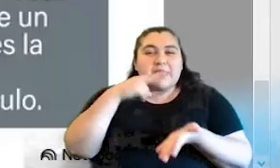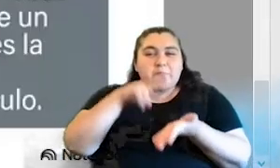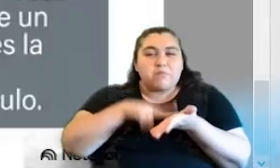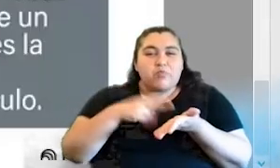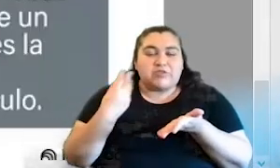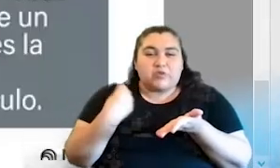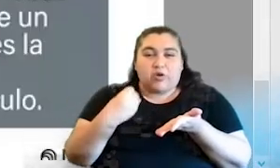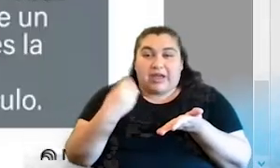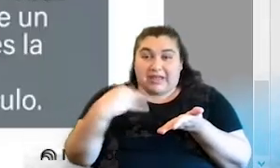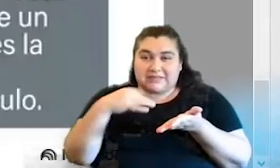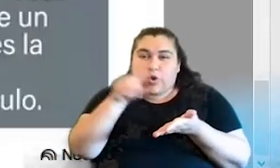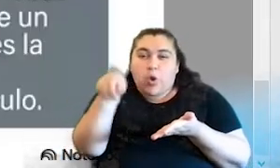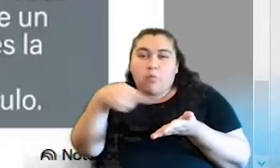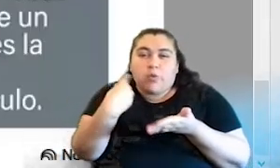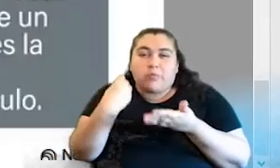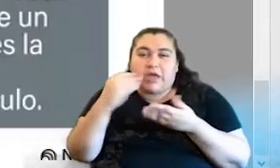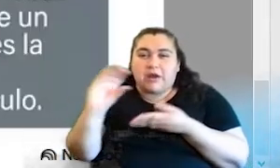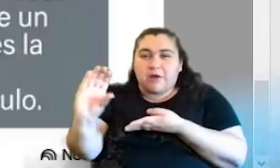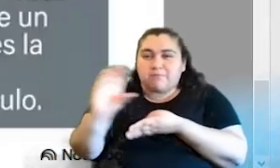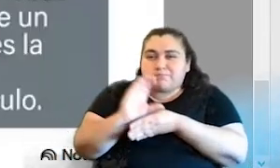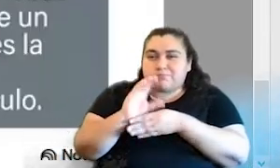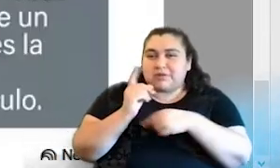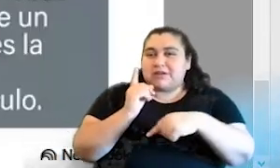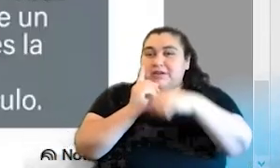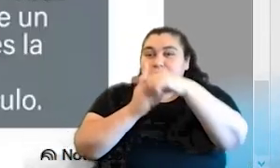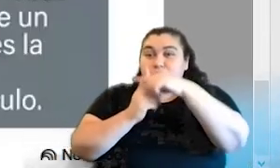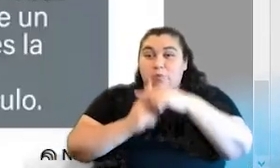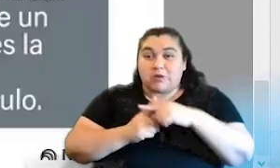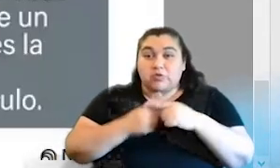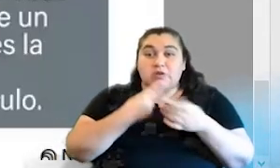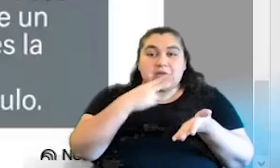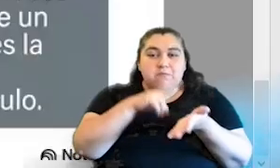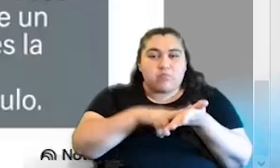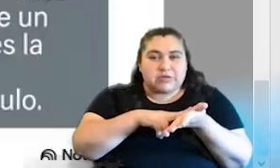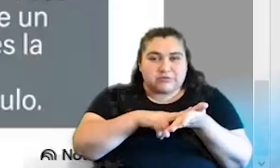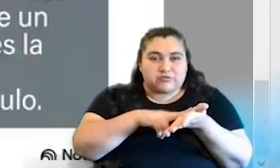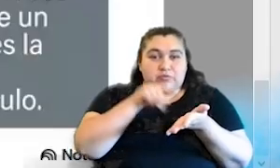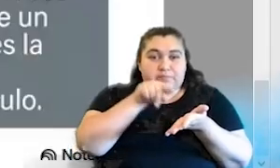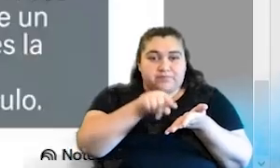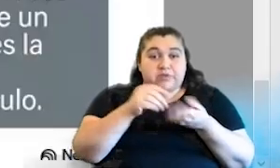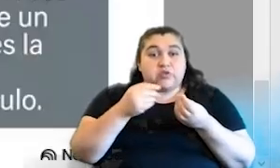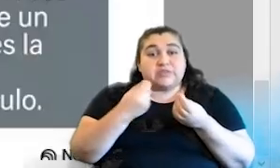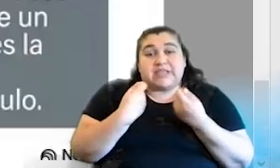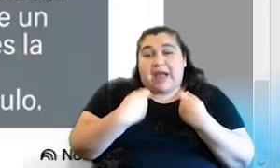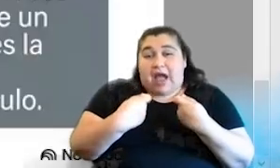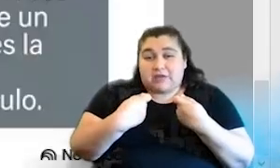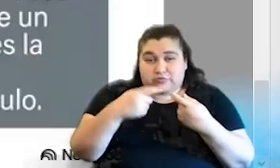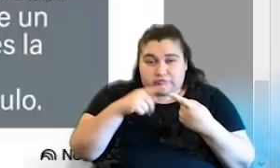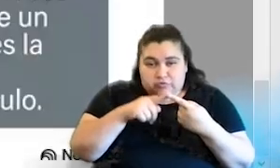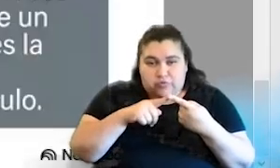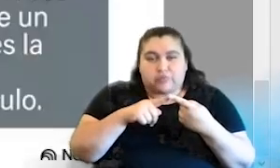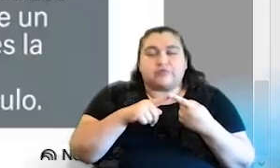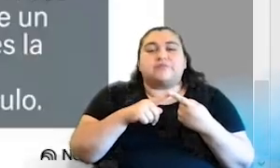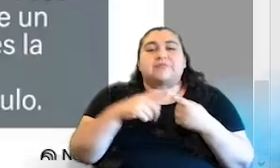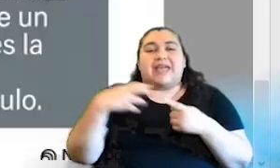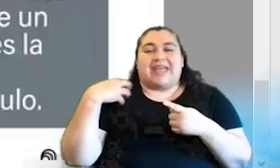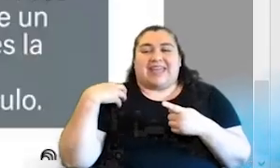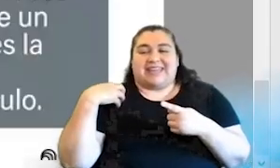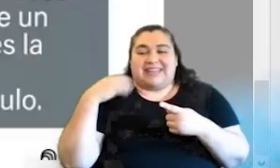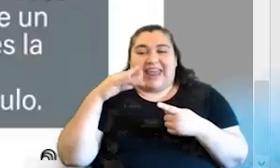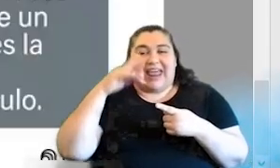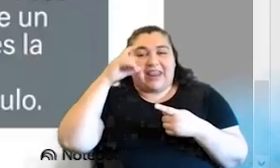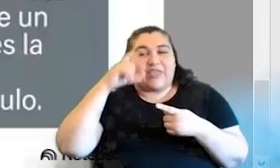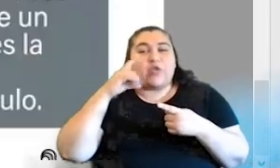la sumatoria de todas las ganancias y luego vamos a hacer los gastos necesarios, que son las deducciones generales, con